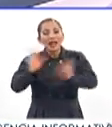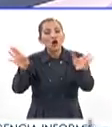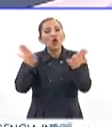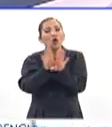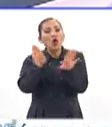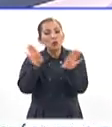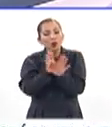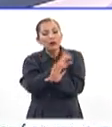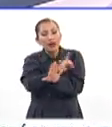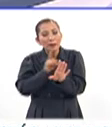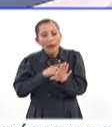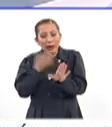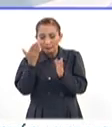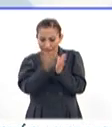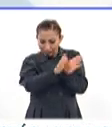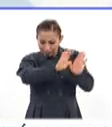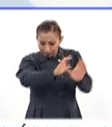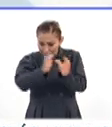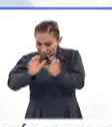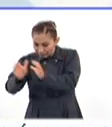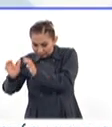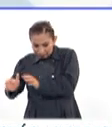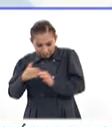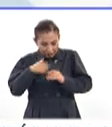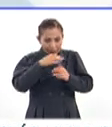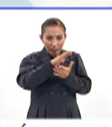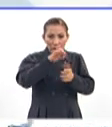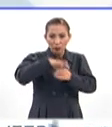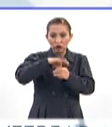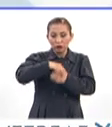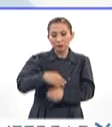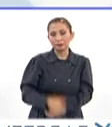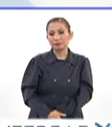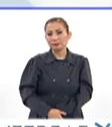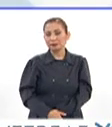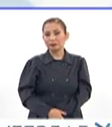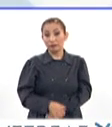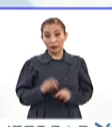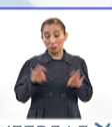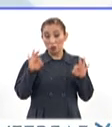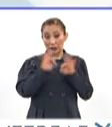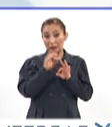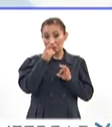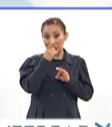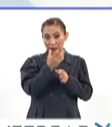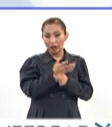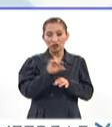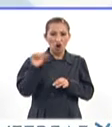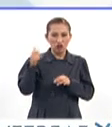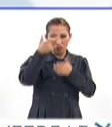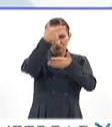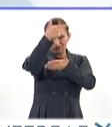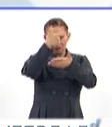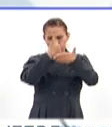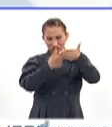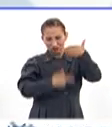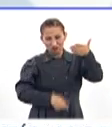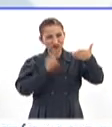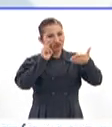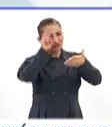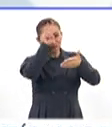claridad de cómo debe ser este escenario de valoración de votos. Claro, pues importante ese dato que comentas. Luego tenemos este otro tipo